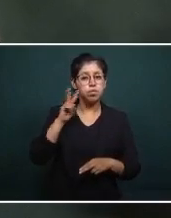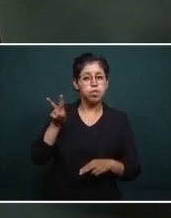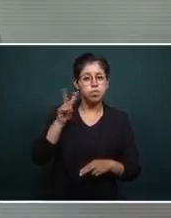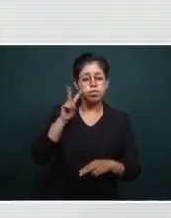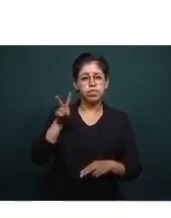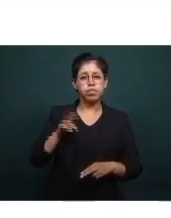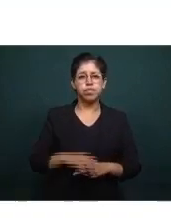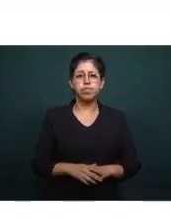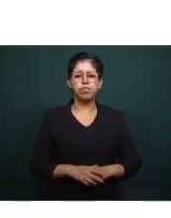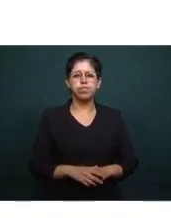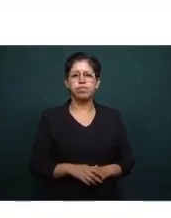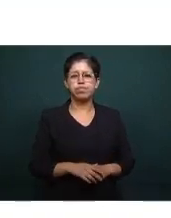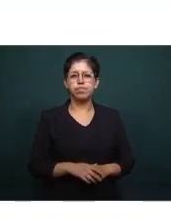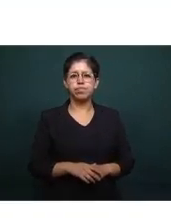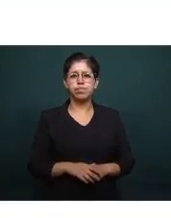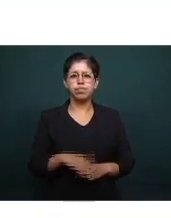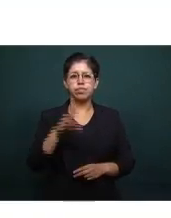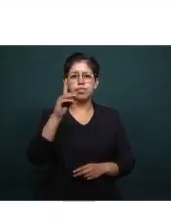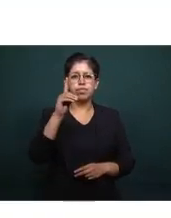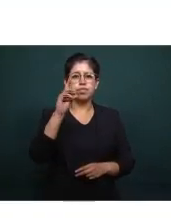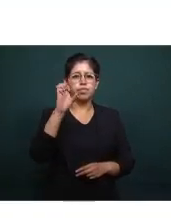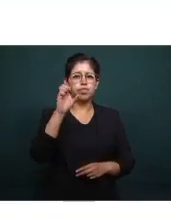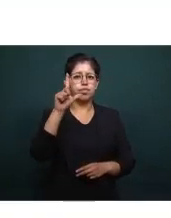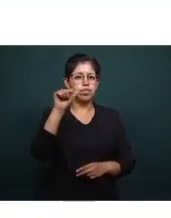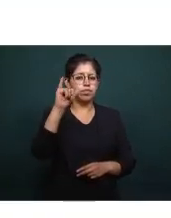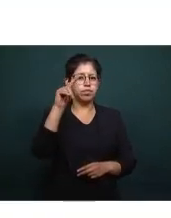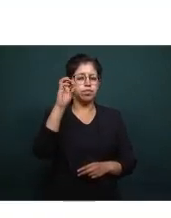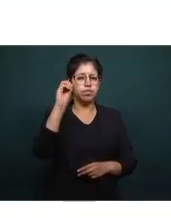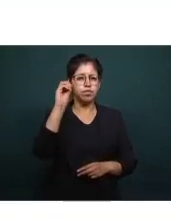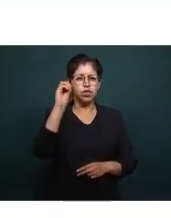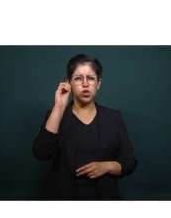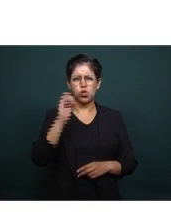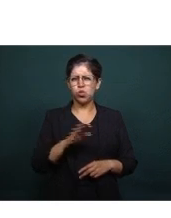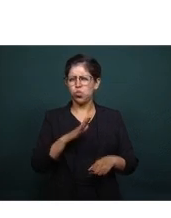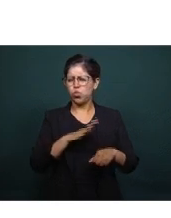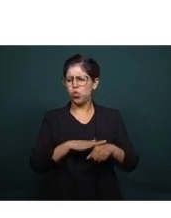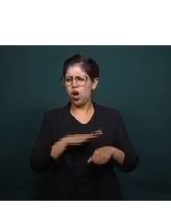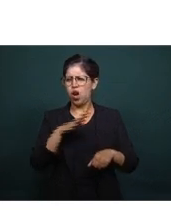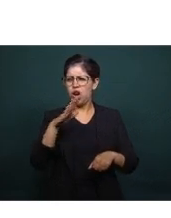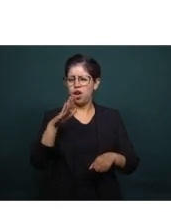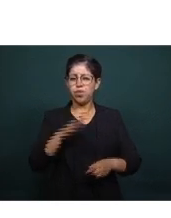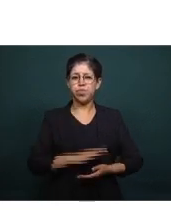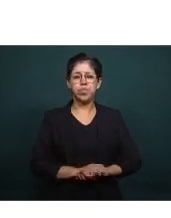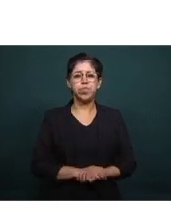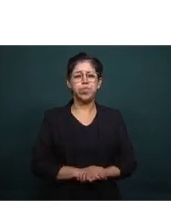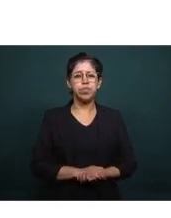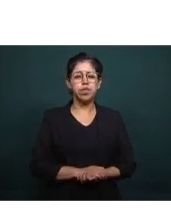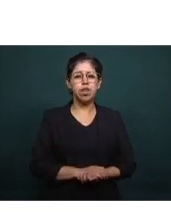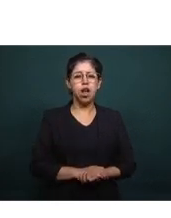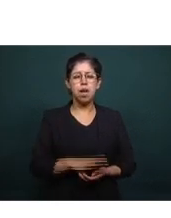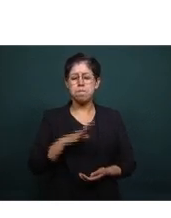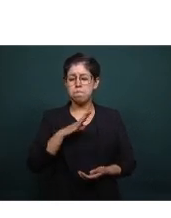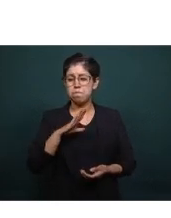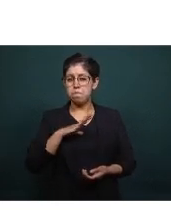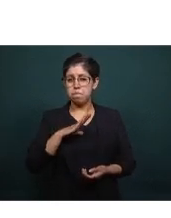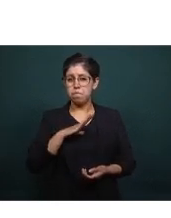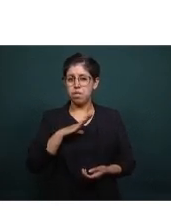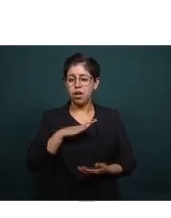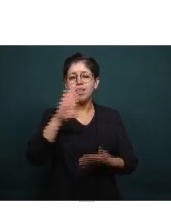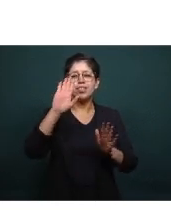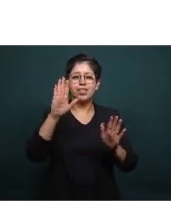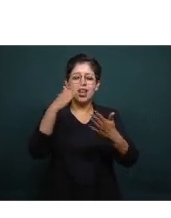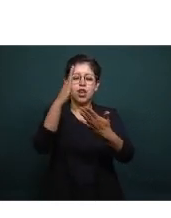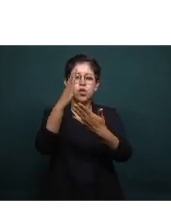importante, los delitos de alto impacto. Dentro del total de los delitos que se cometen, ha habido una disminución